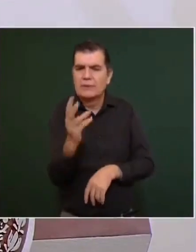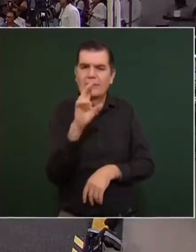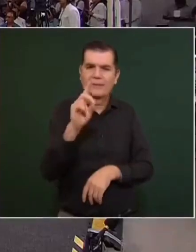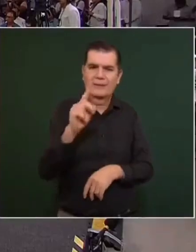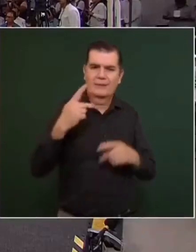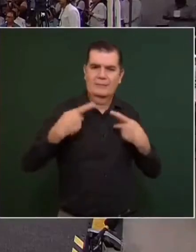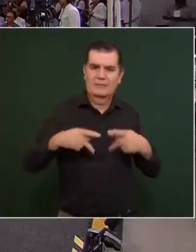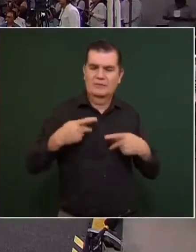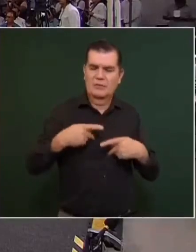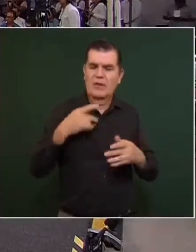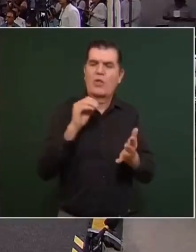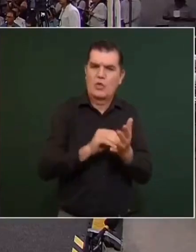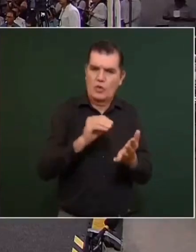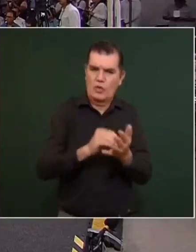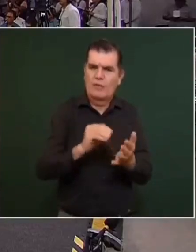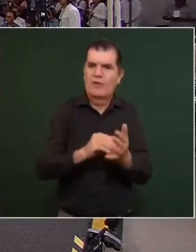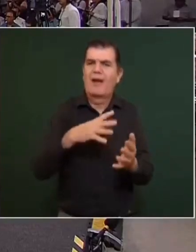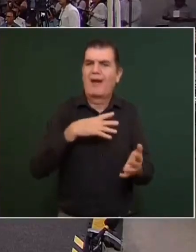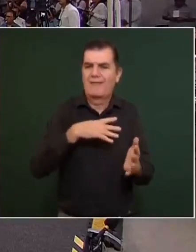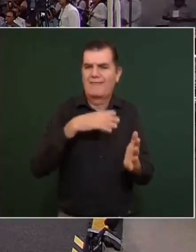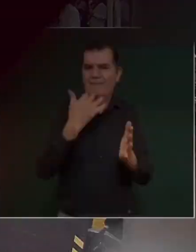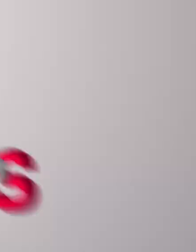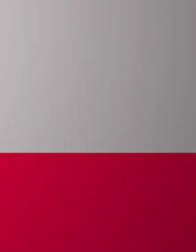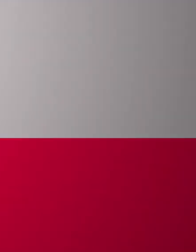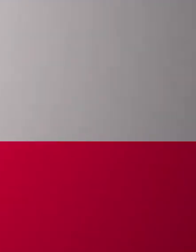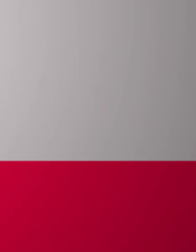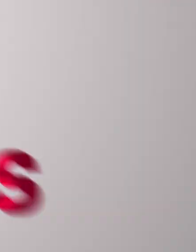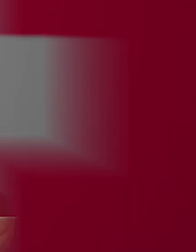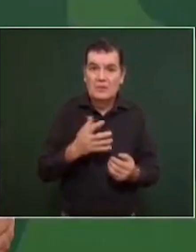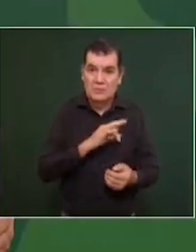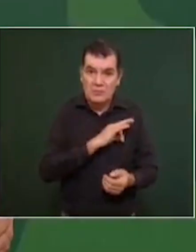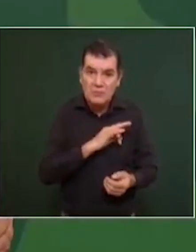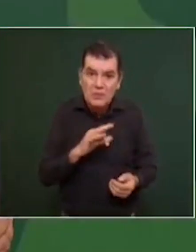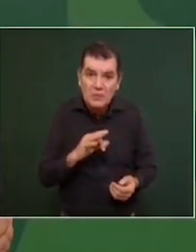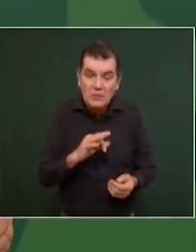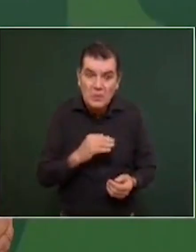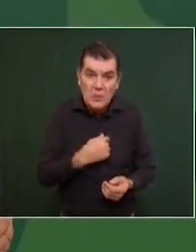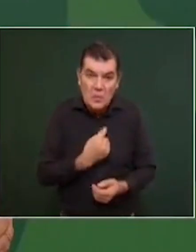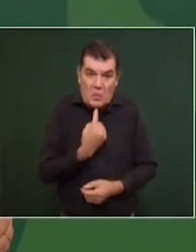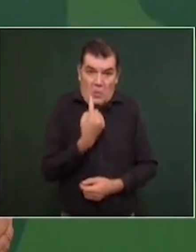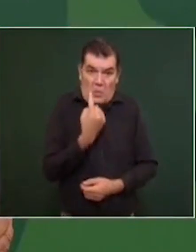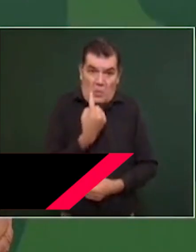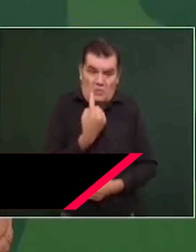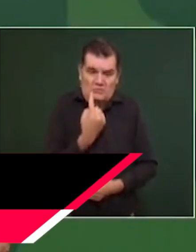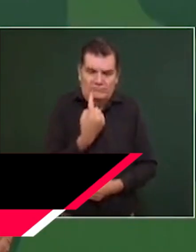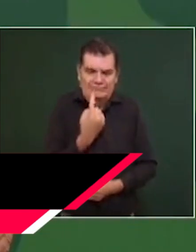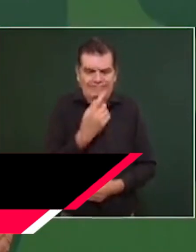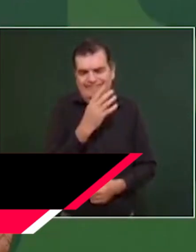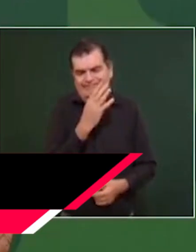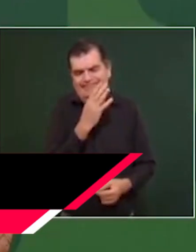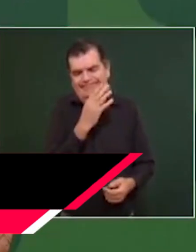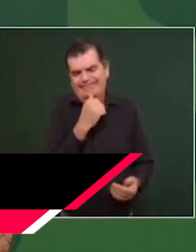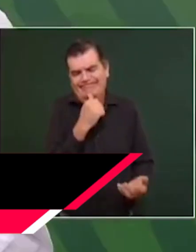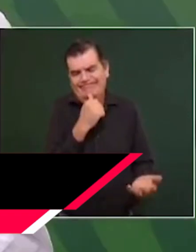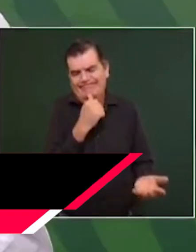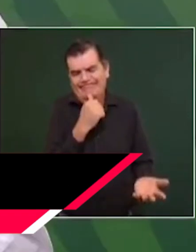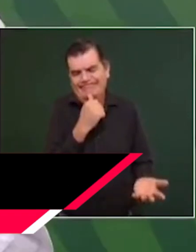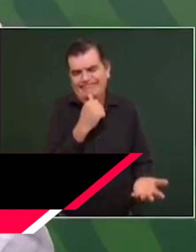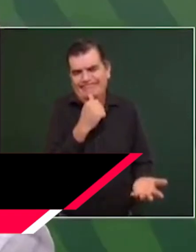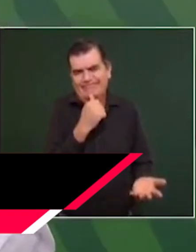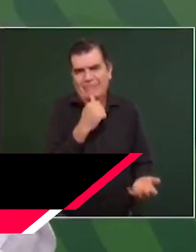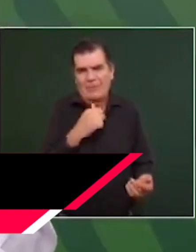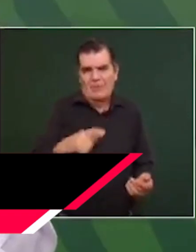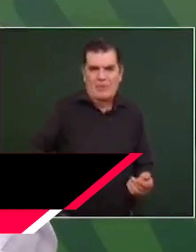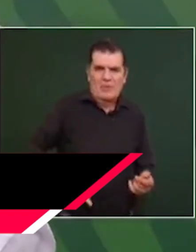que continúan en calidad de desaparecidas. Presenta AMLO plan de autoconstrucción en Guerrero, por lo que